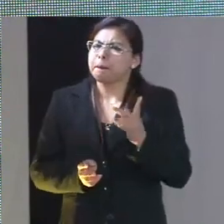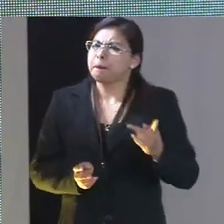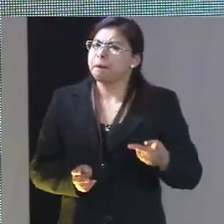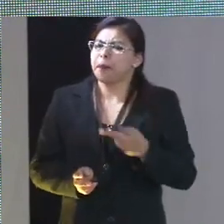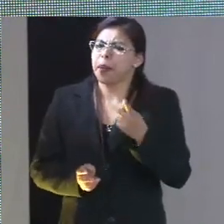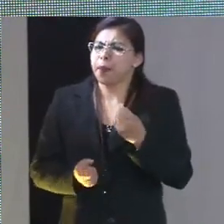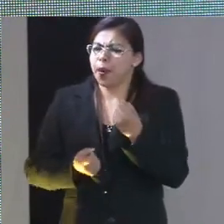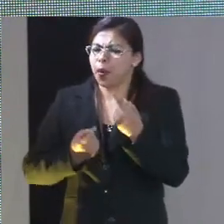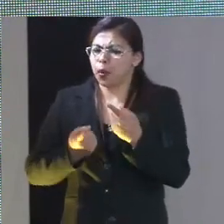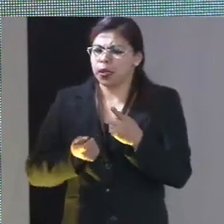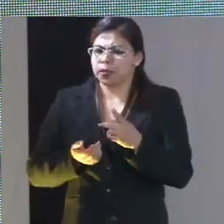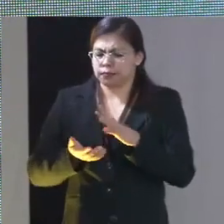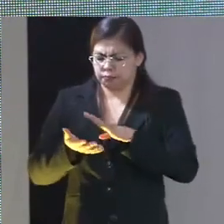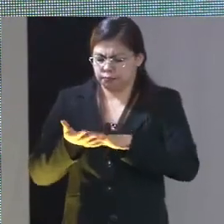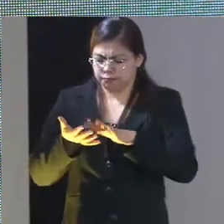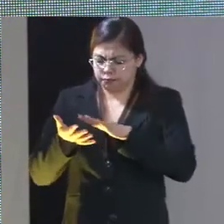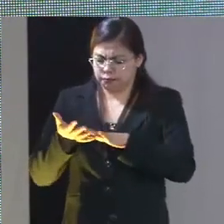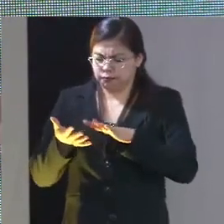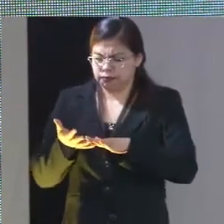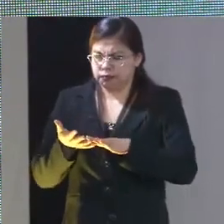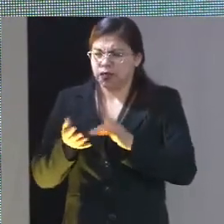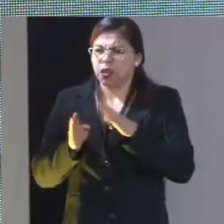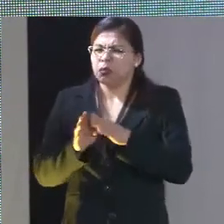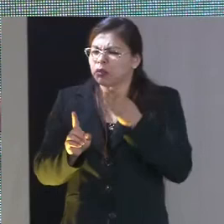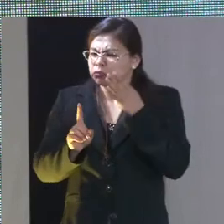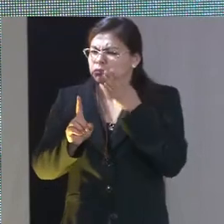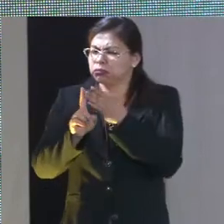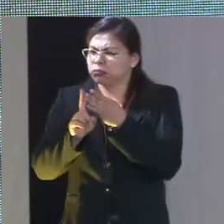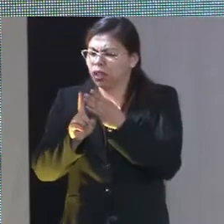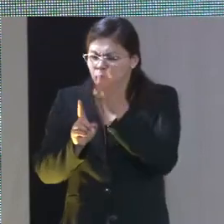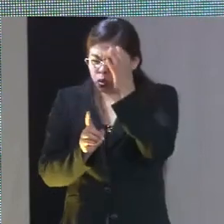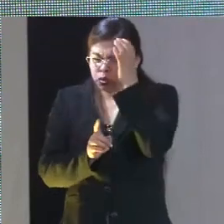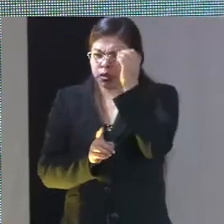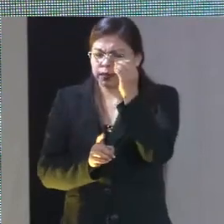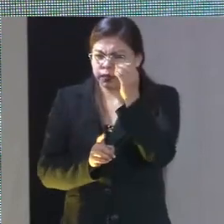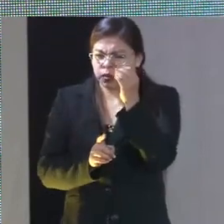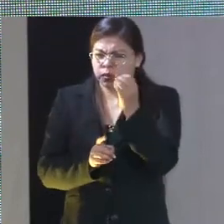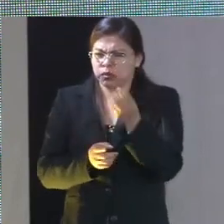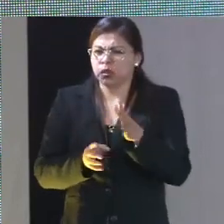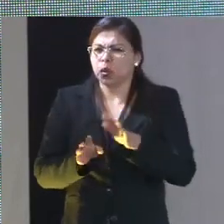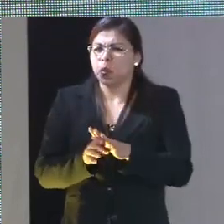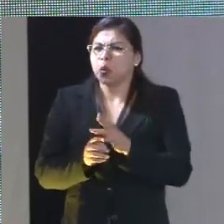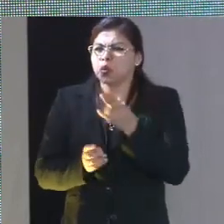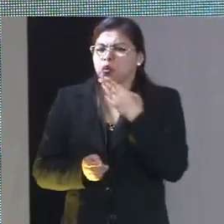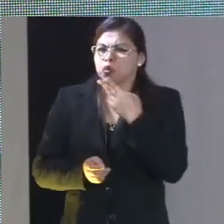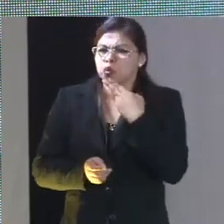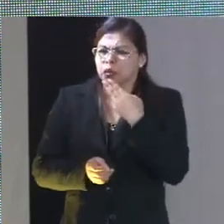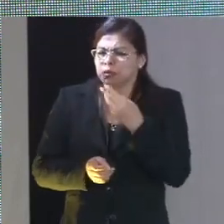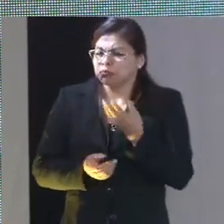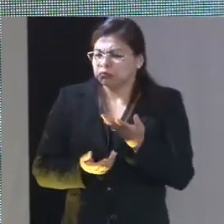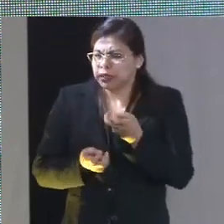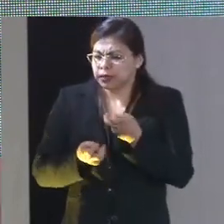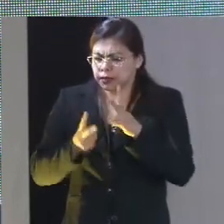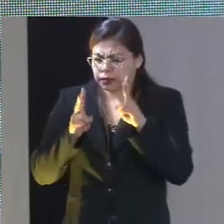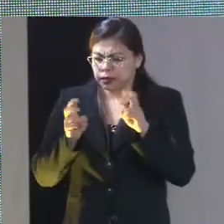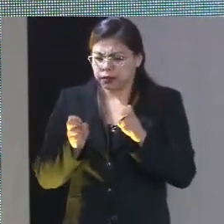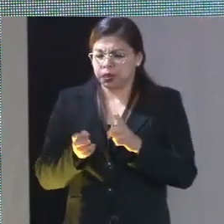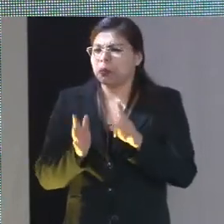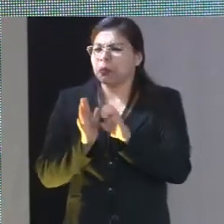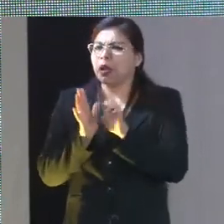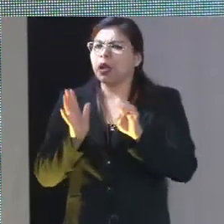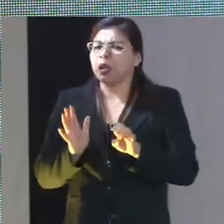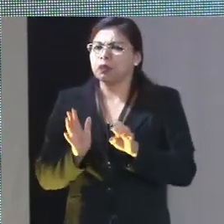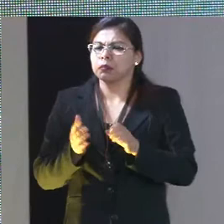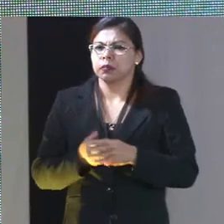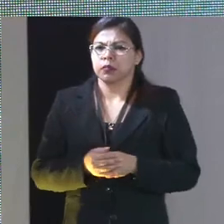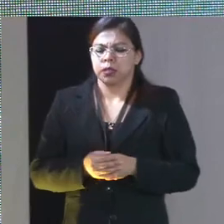algunas lecturas, algunos enfoques, algunas perspectivas, algunos conceptos que han sido muy usuales en este tema. Por ejemplo, siguiendo